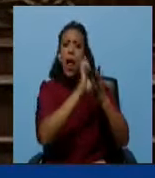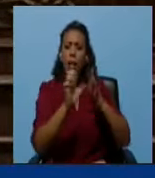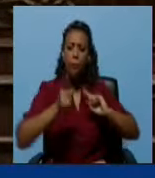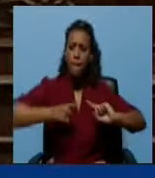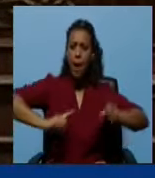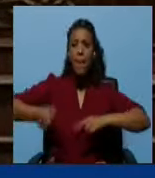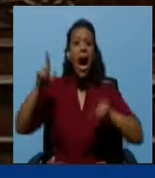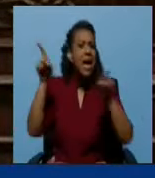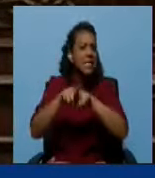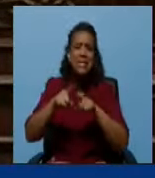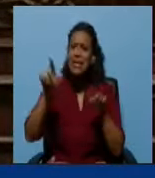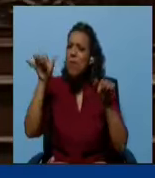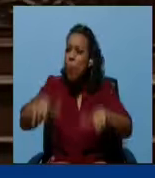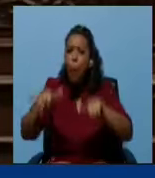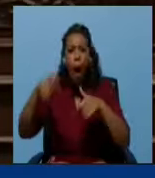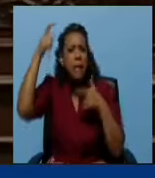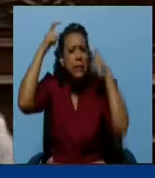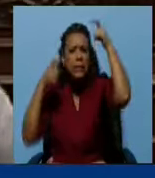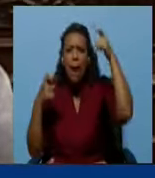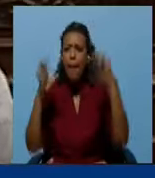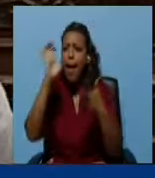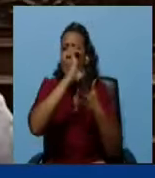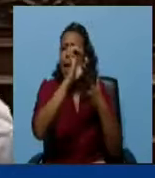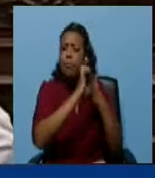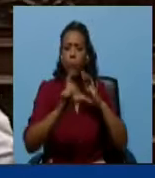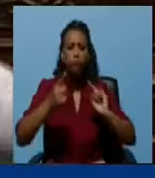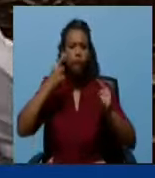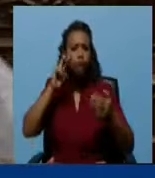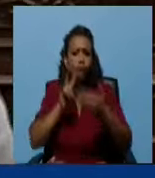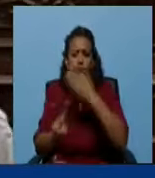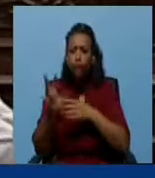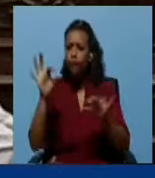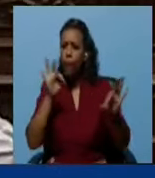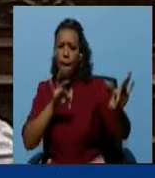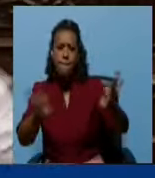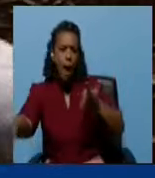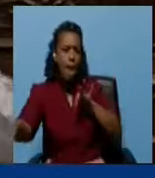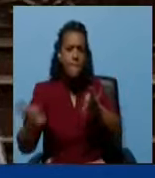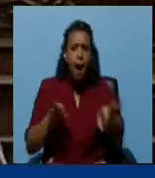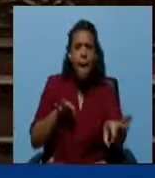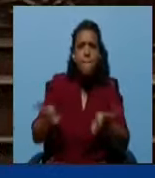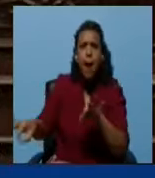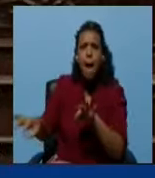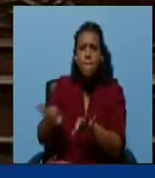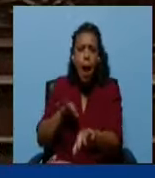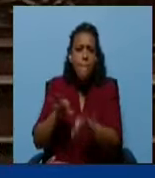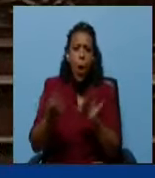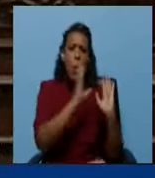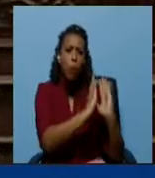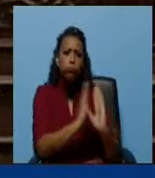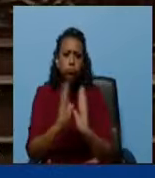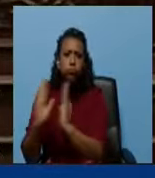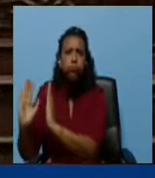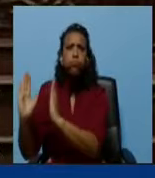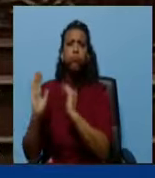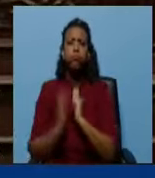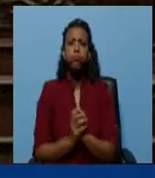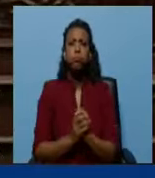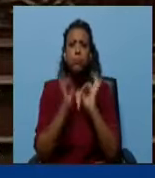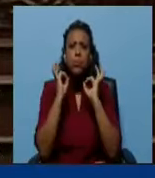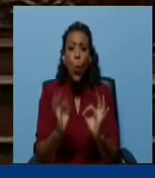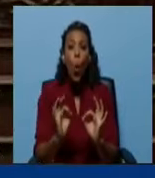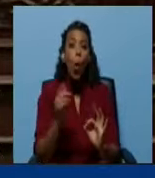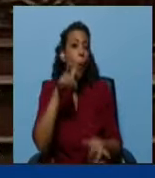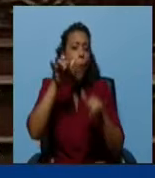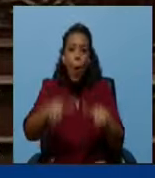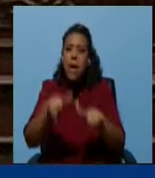nuestro comandante Hugo Chávez. Una buena visual, una buena visión, una buena planificación. Como